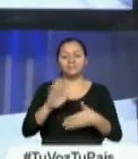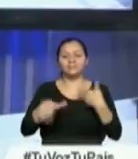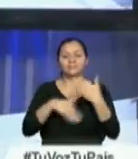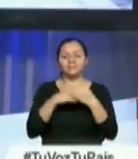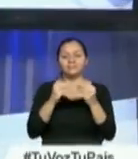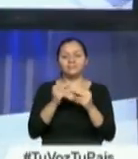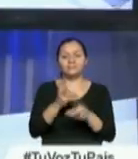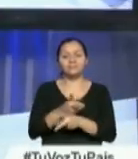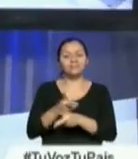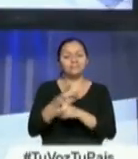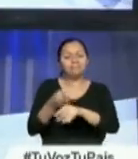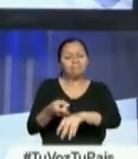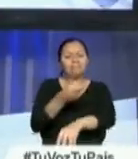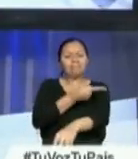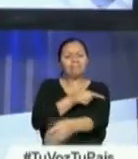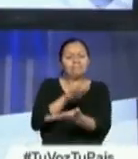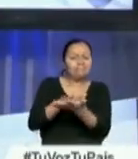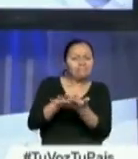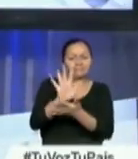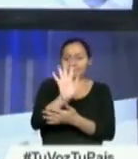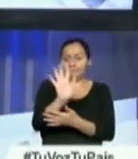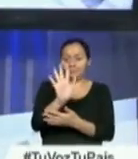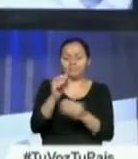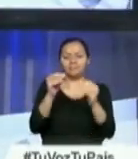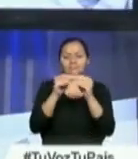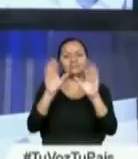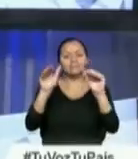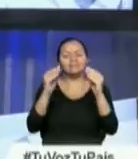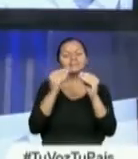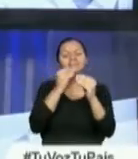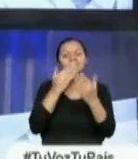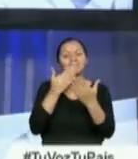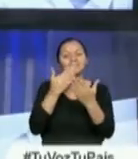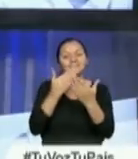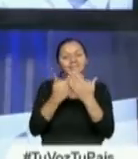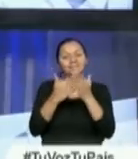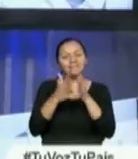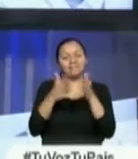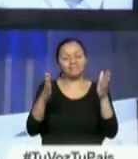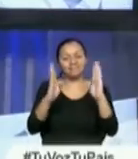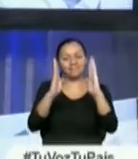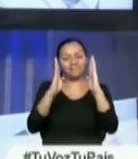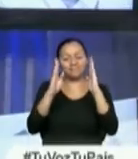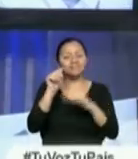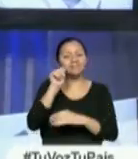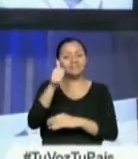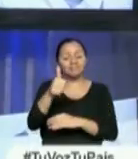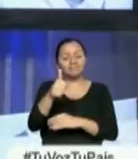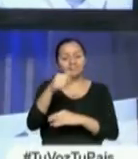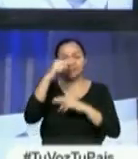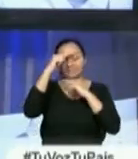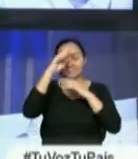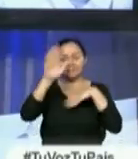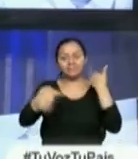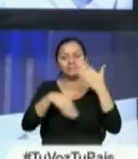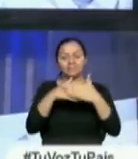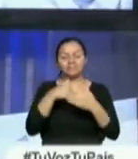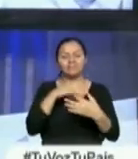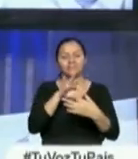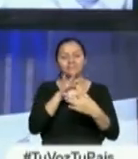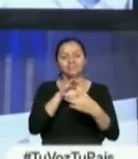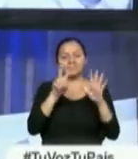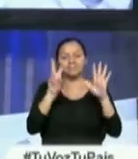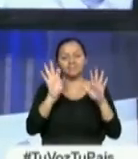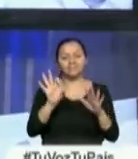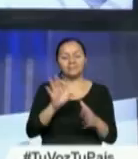cuidado y sin excesos. De esta manera nos despedimos. Muchas gracias por habernos acompañado. Mañana con más información, Cristina Pavón a las